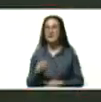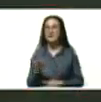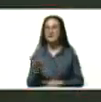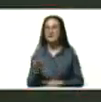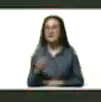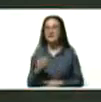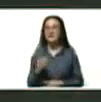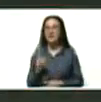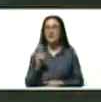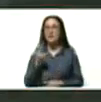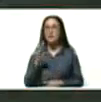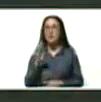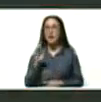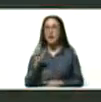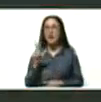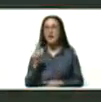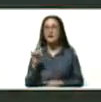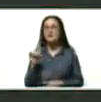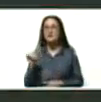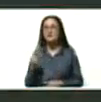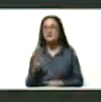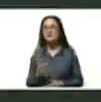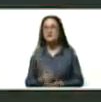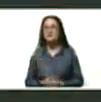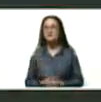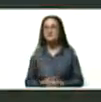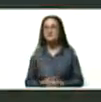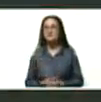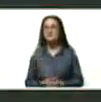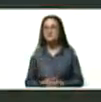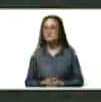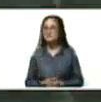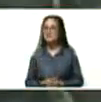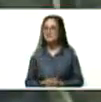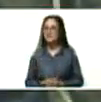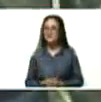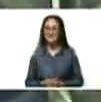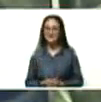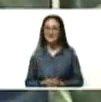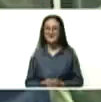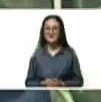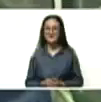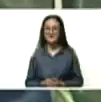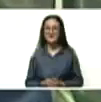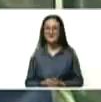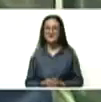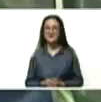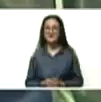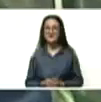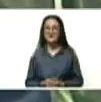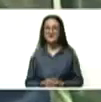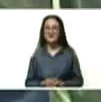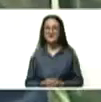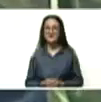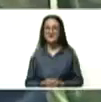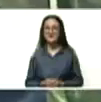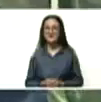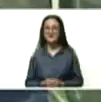Dubulay, ¿cómo está? ¿Te la llevas tú con la madrina? Sin novedad. Ah, ¿qué dice